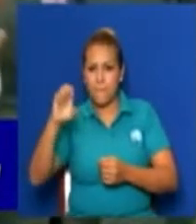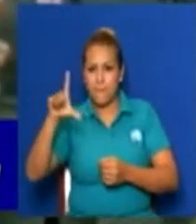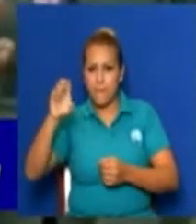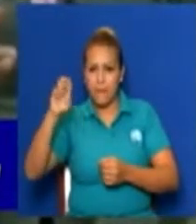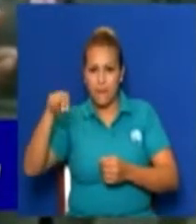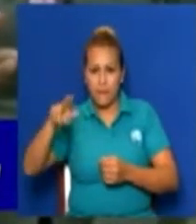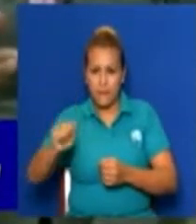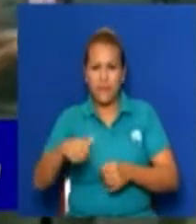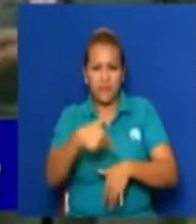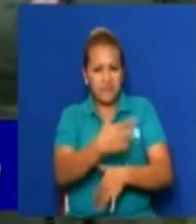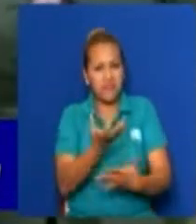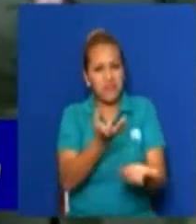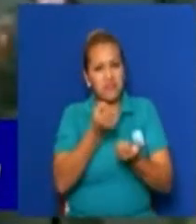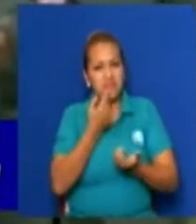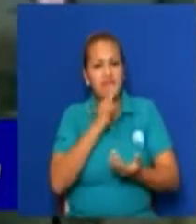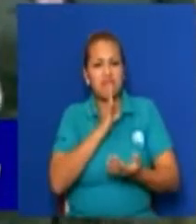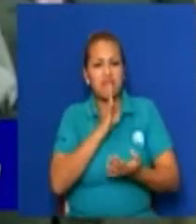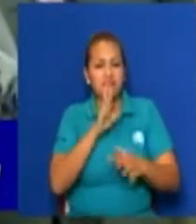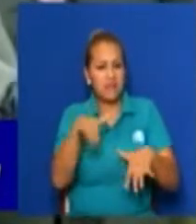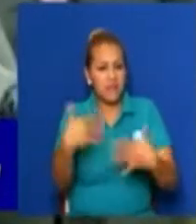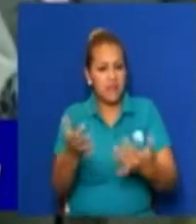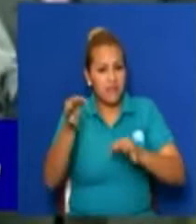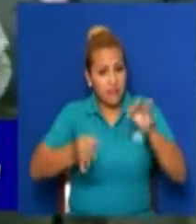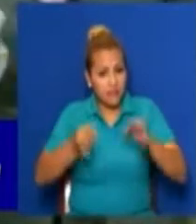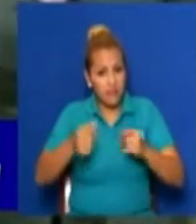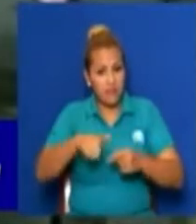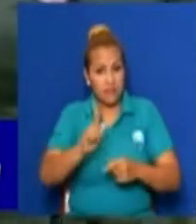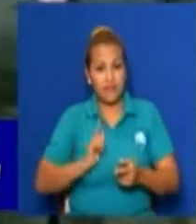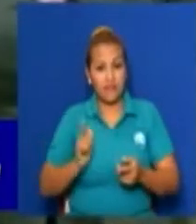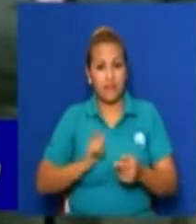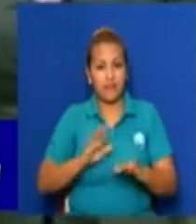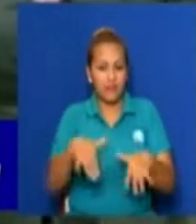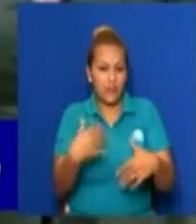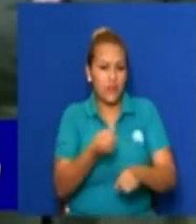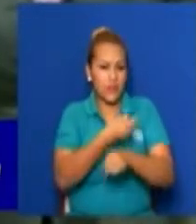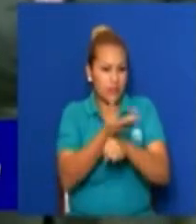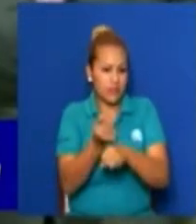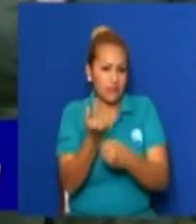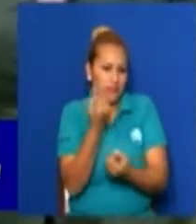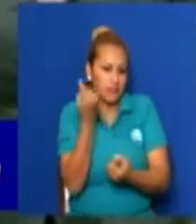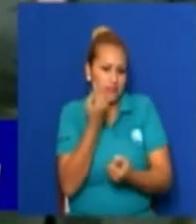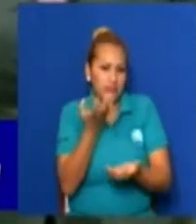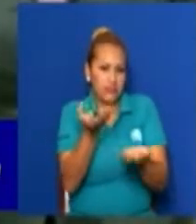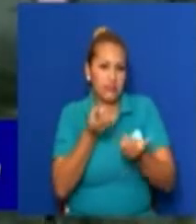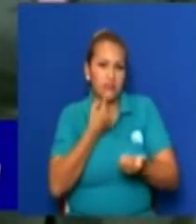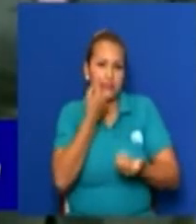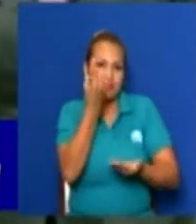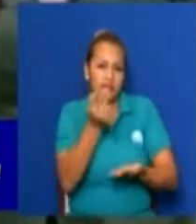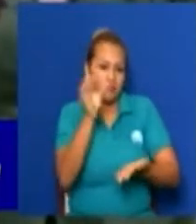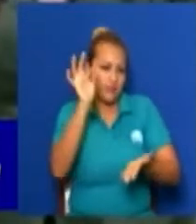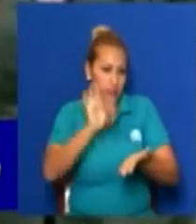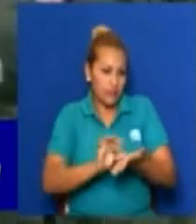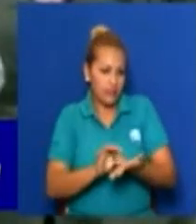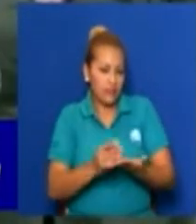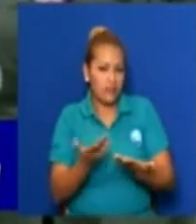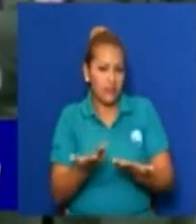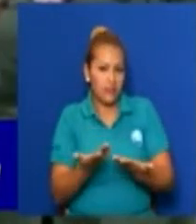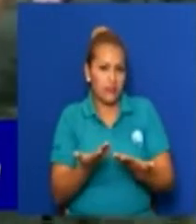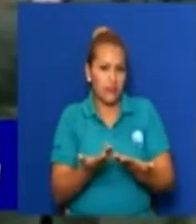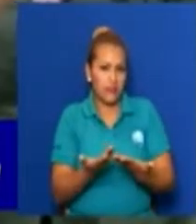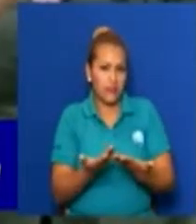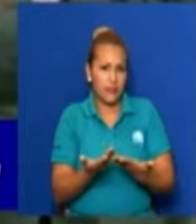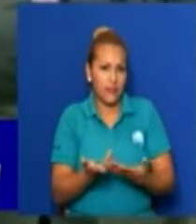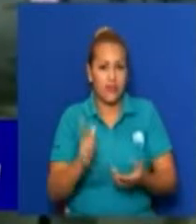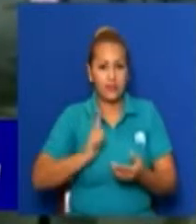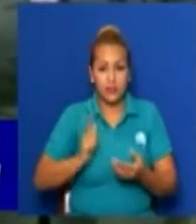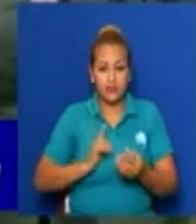si bien es cierto tenemos un marco jurídico legal, yo como recomendación lo único que indicaría, ¿verdad?, es que